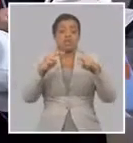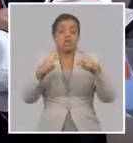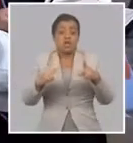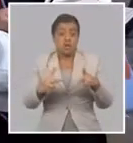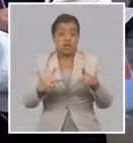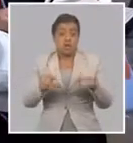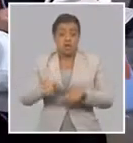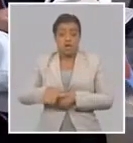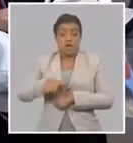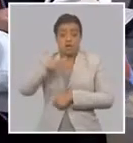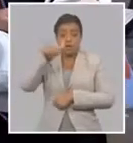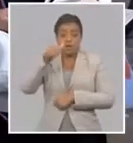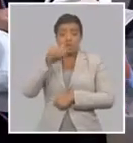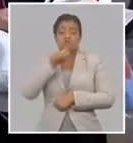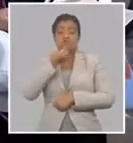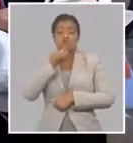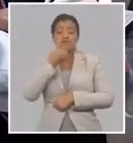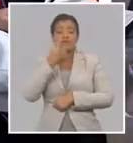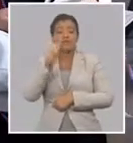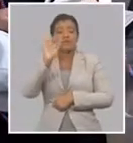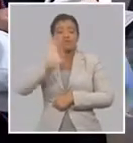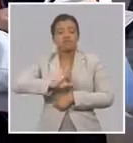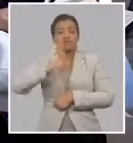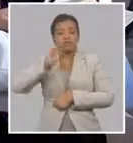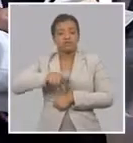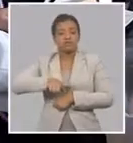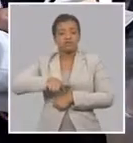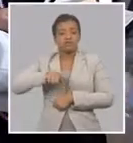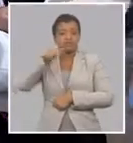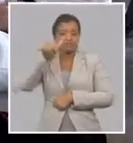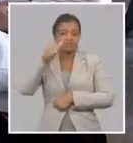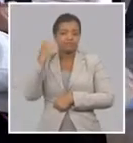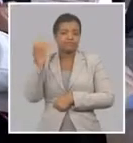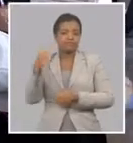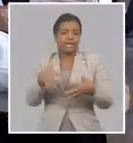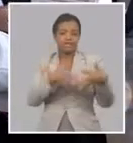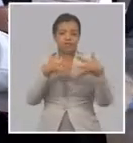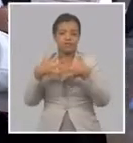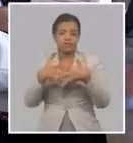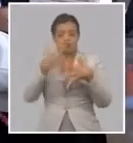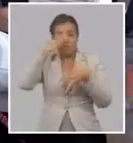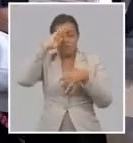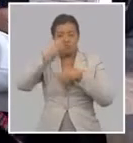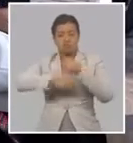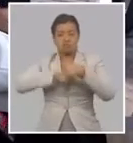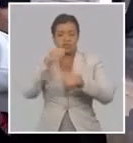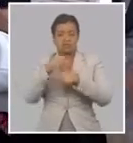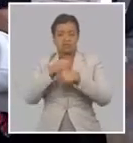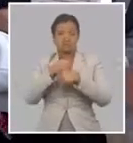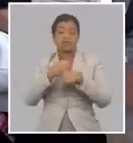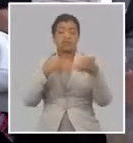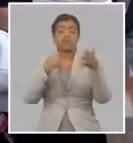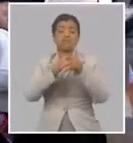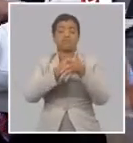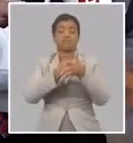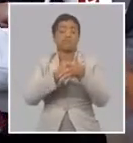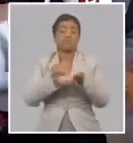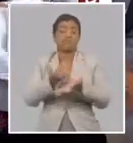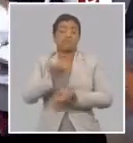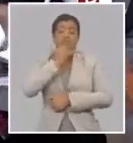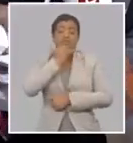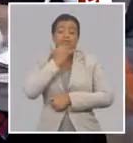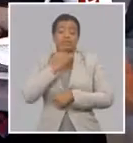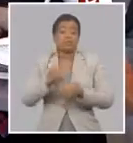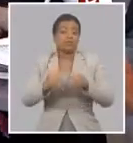sólo pueden tener componentes del 10% norteamericanos lo que cuba use en la aviación en particular tiene un impacto muy grande limita muchísimo la posibilidad